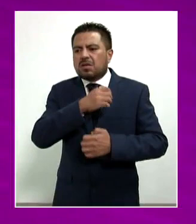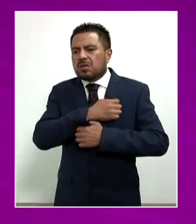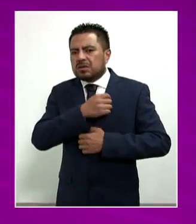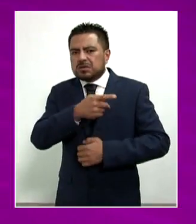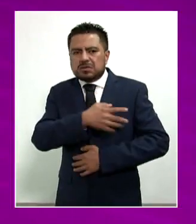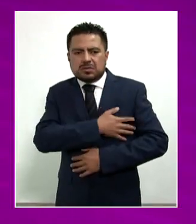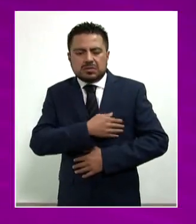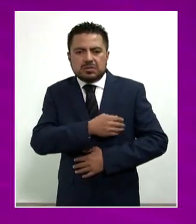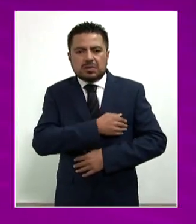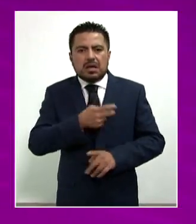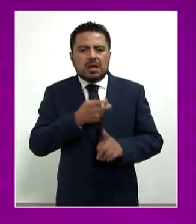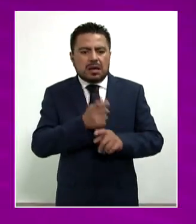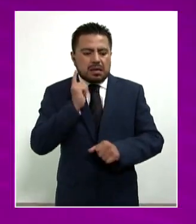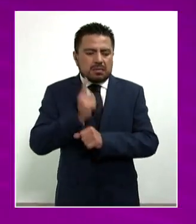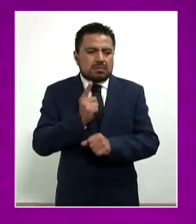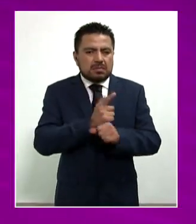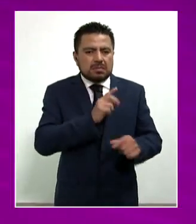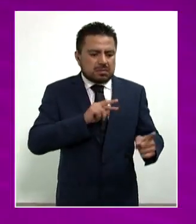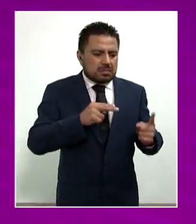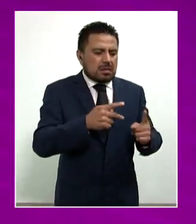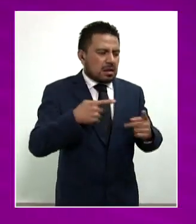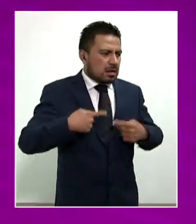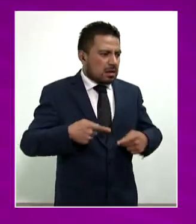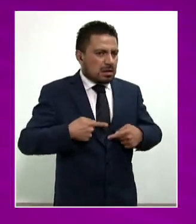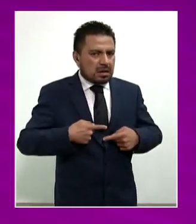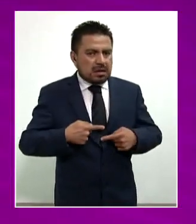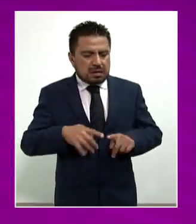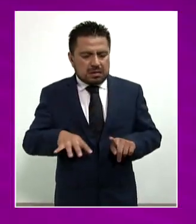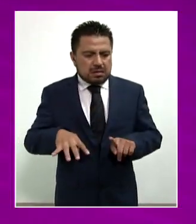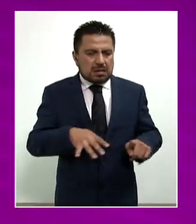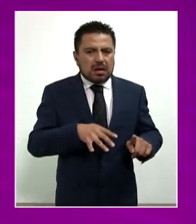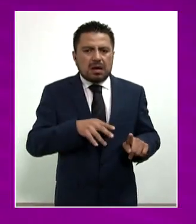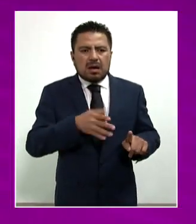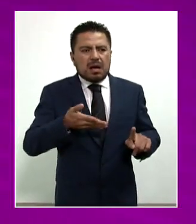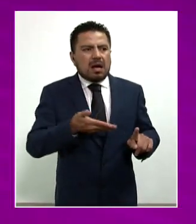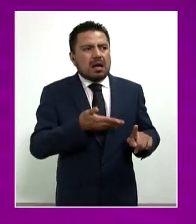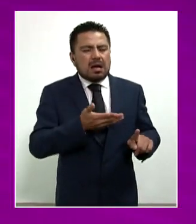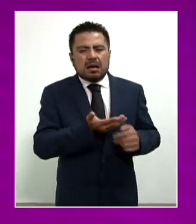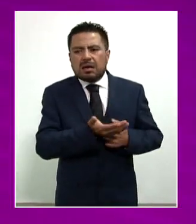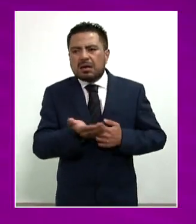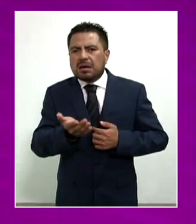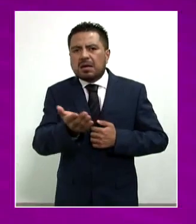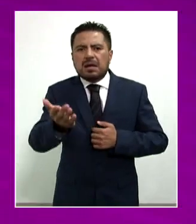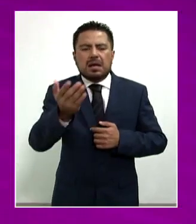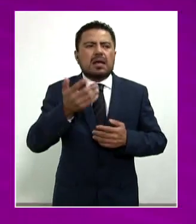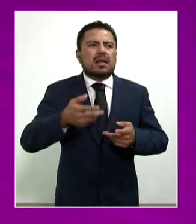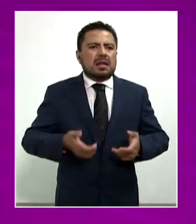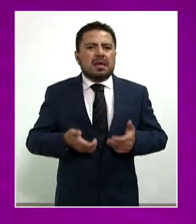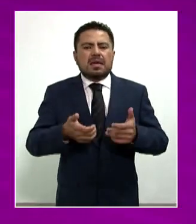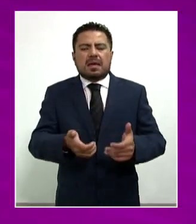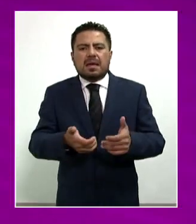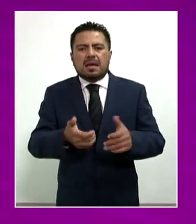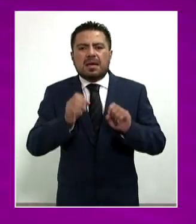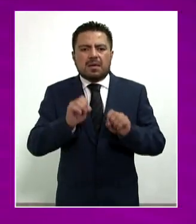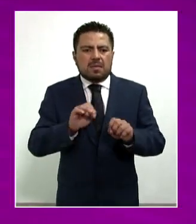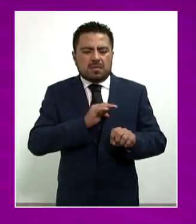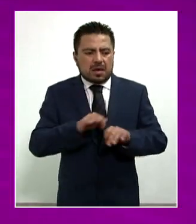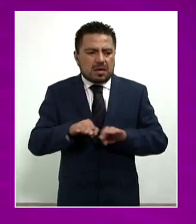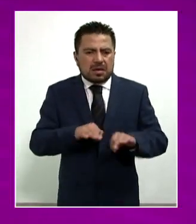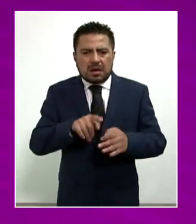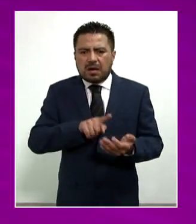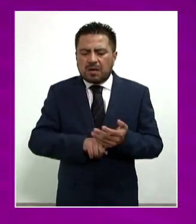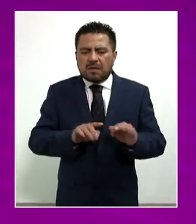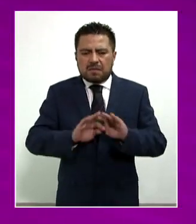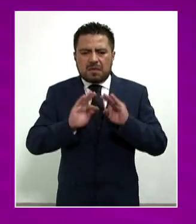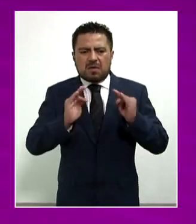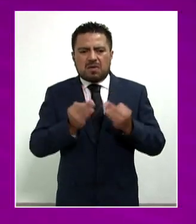hijos. Y lo vemos cuando miramos a la gente que puede estar pidiendo limosna en la calle, la gente que puede estar en un trabajo